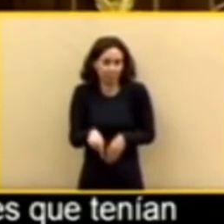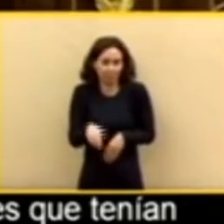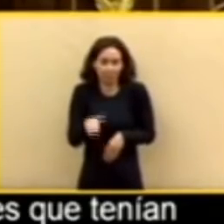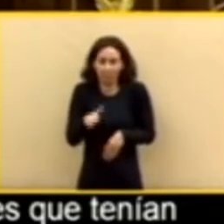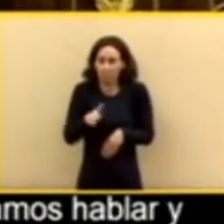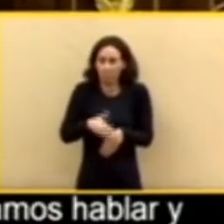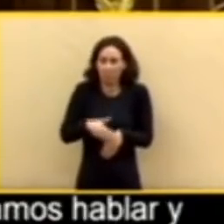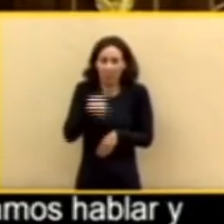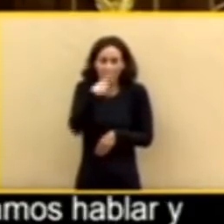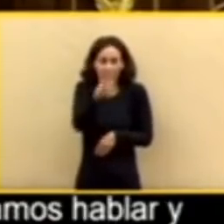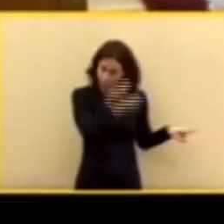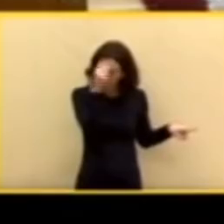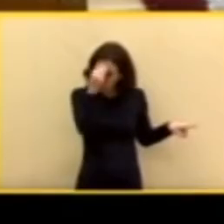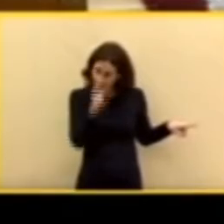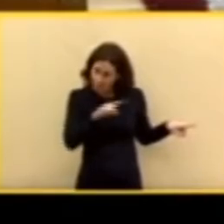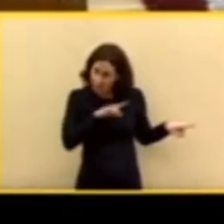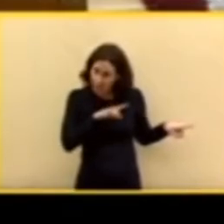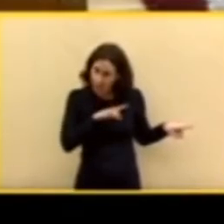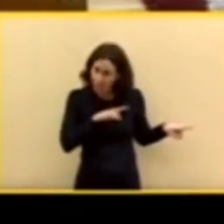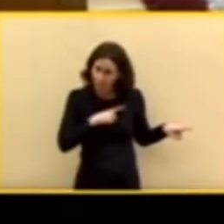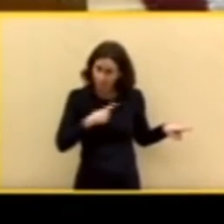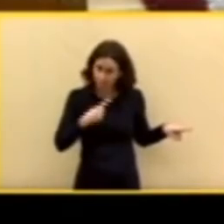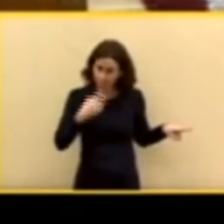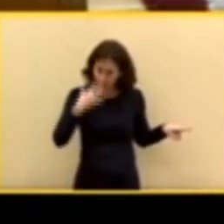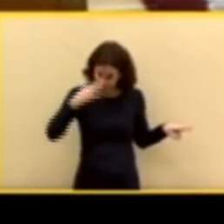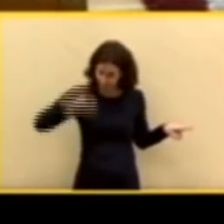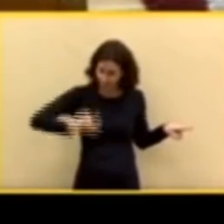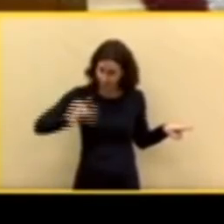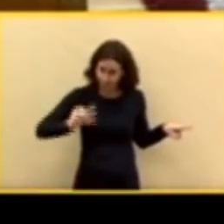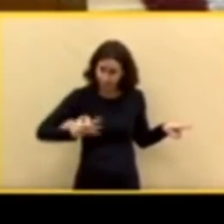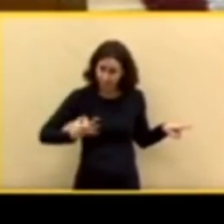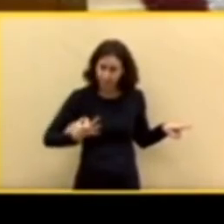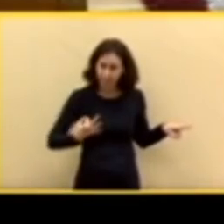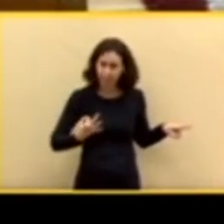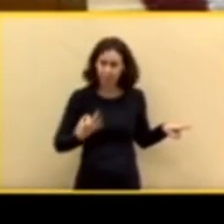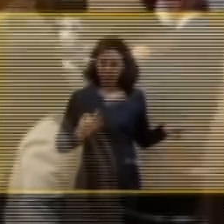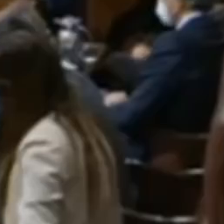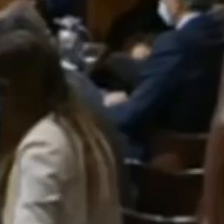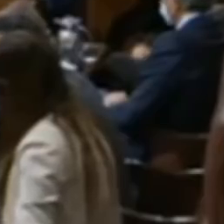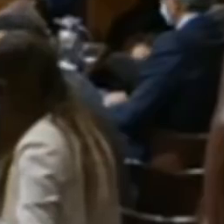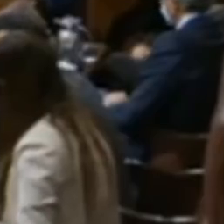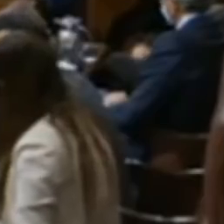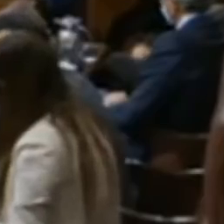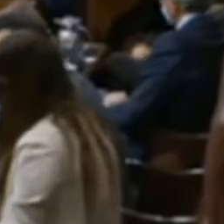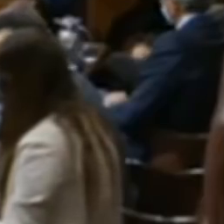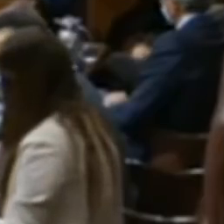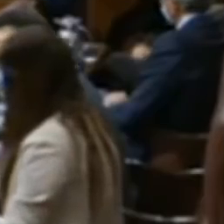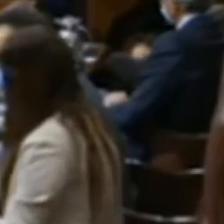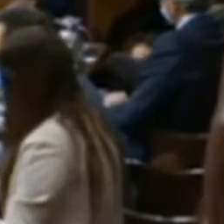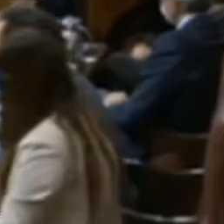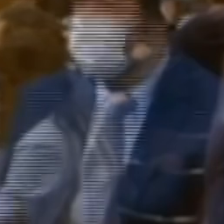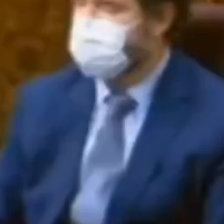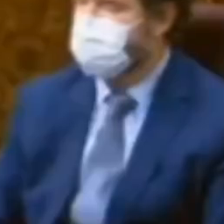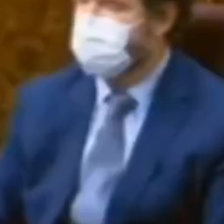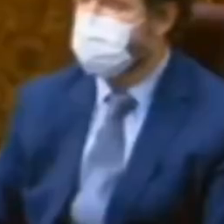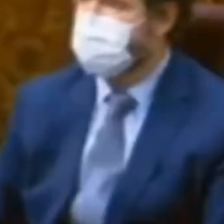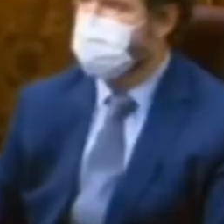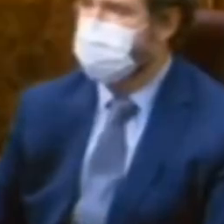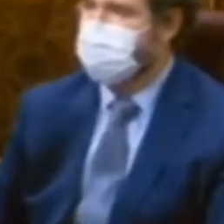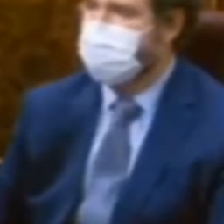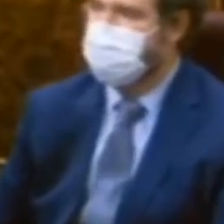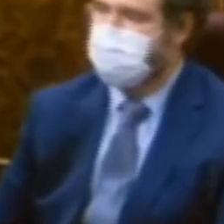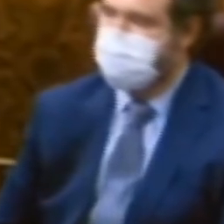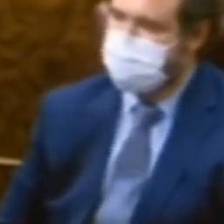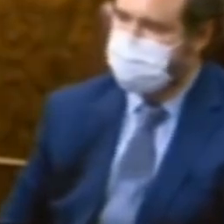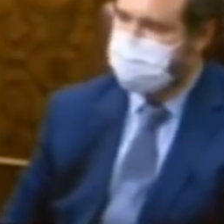Claro. Y es más, yo muchas veces en la campaña electoral de Pablo Casado con Santiago Abascal no sabía si hablaba Pablo Casado o Santiago Abascal. Sí,